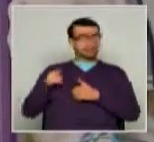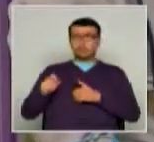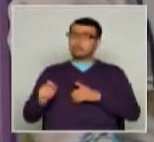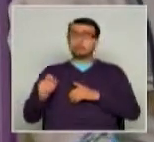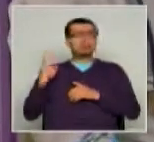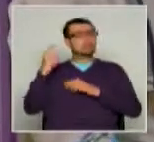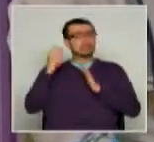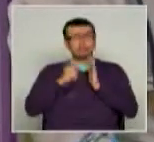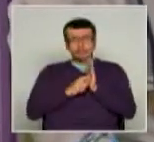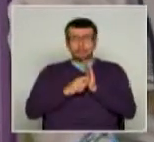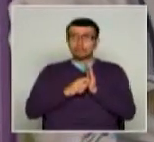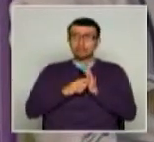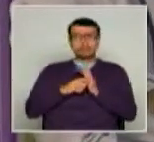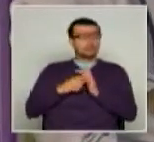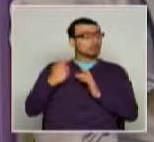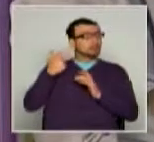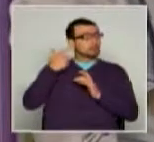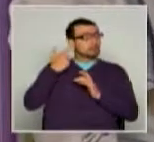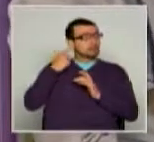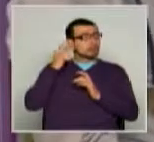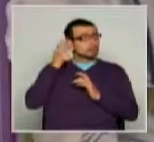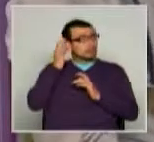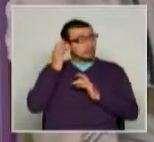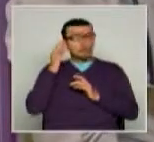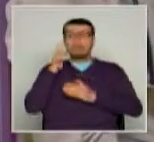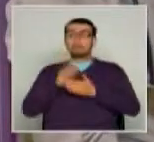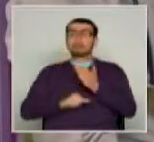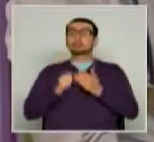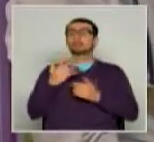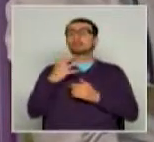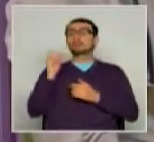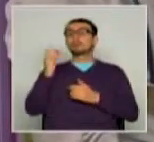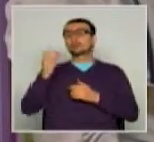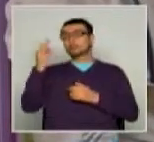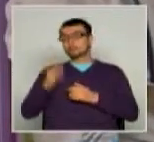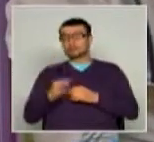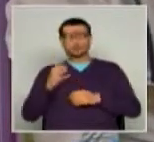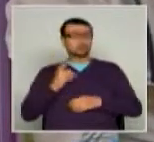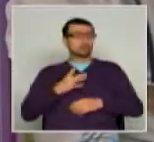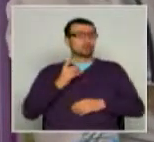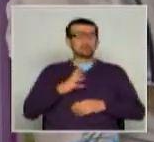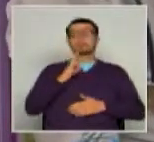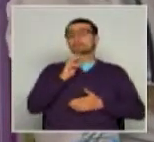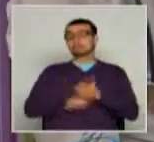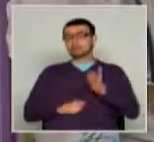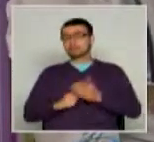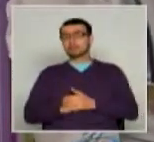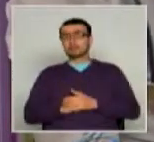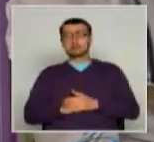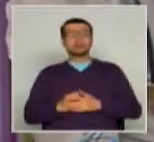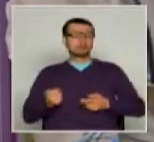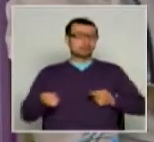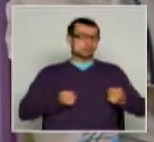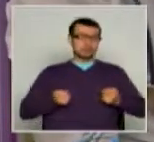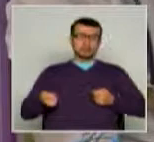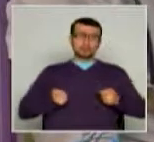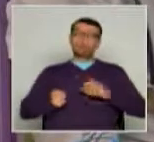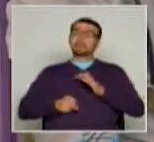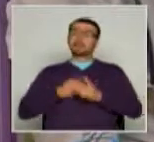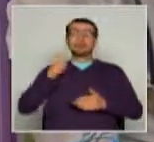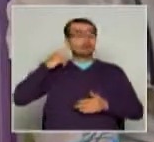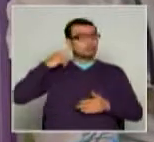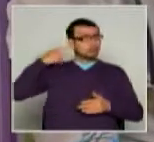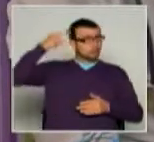primera sesión ustedes salen con menos del 50% del dolor, porque el láser es muy modulador y va directamente al cerebro.